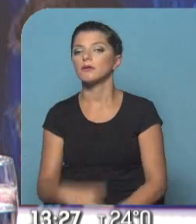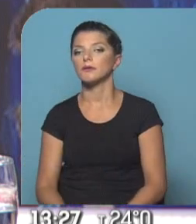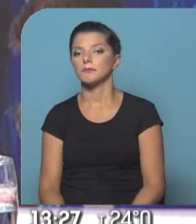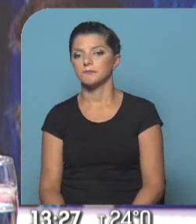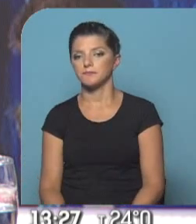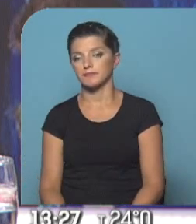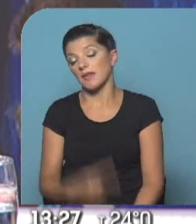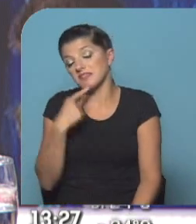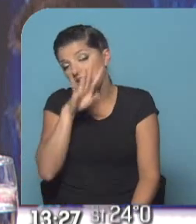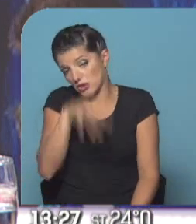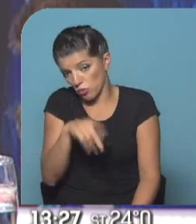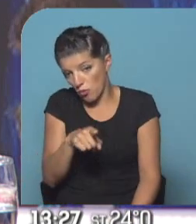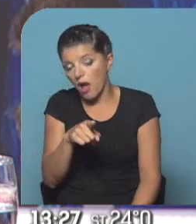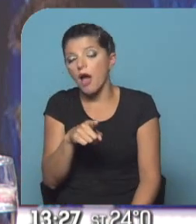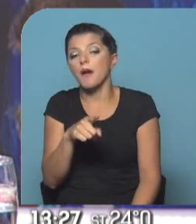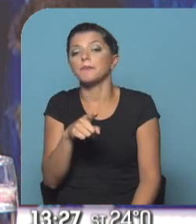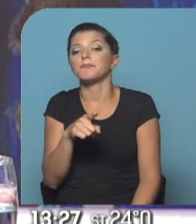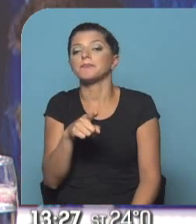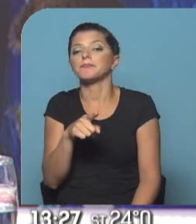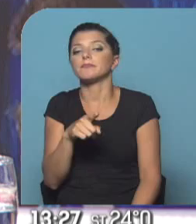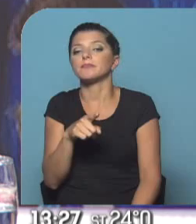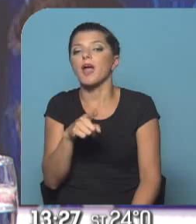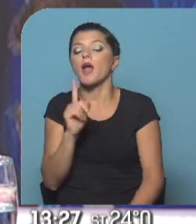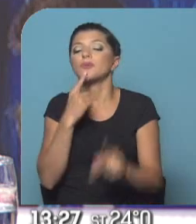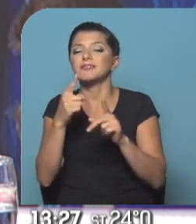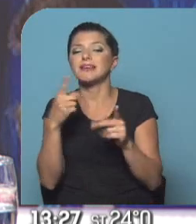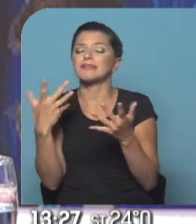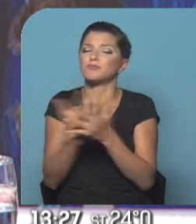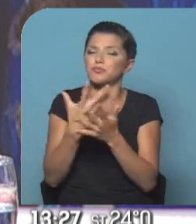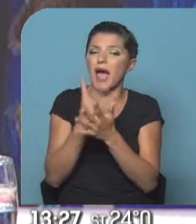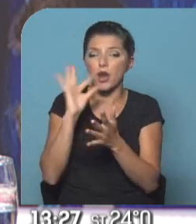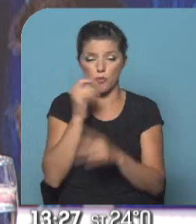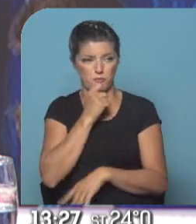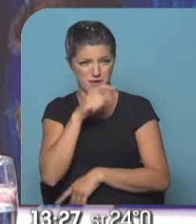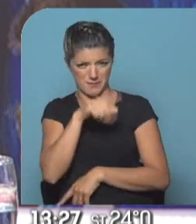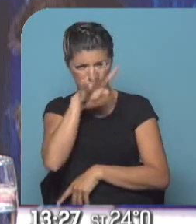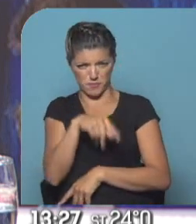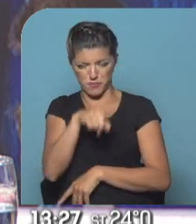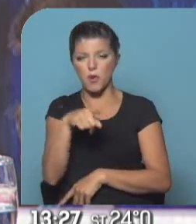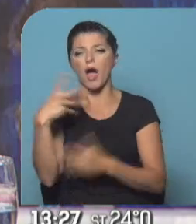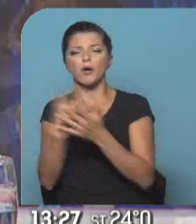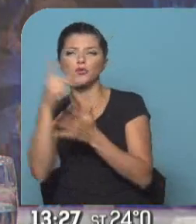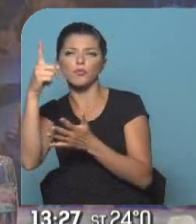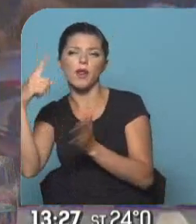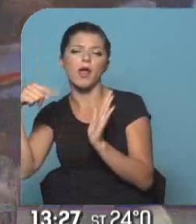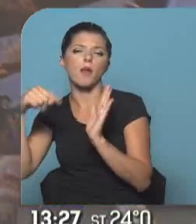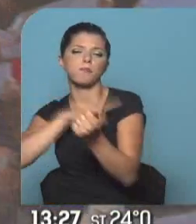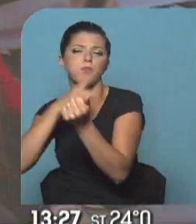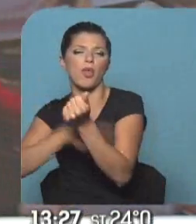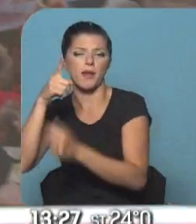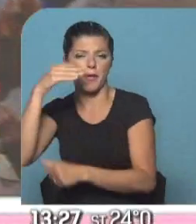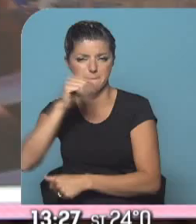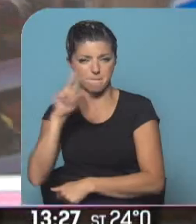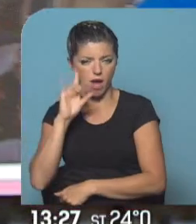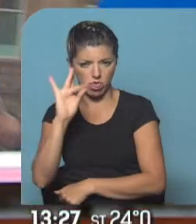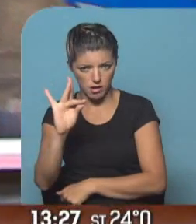caso era Cataluña, de aquellos que dicen sentirse víctimas de algo, en este caso de Madrid, del poder central del federalismo español, de